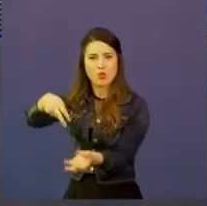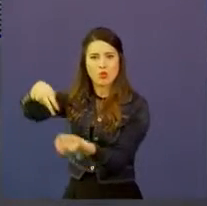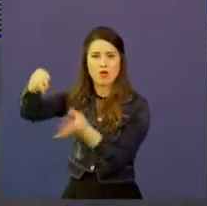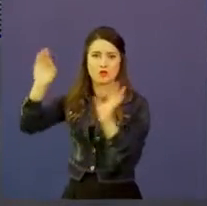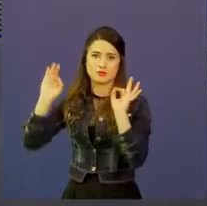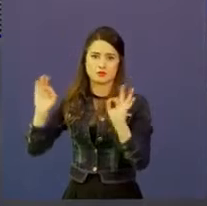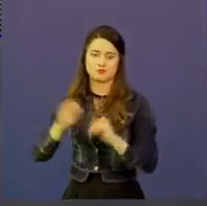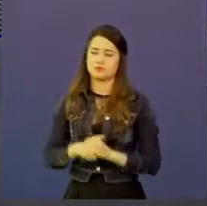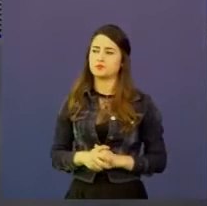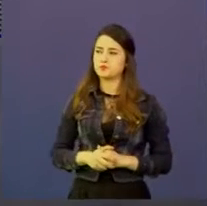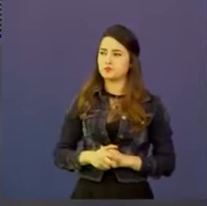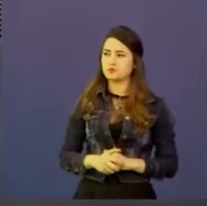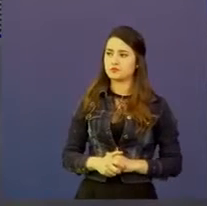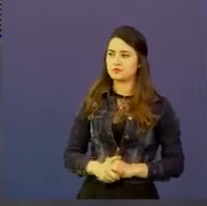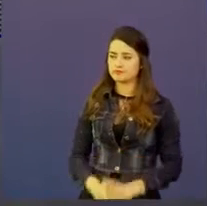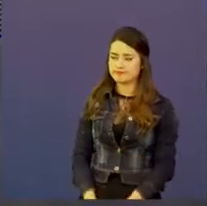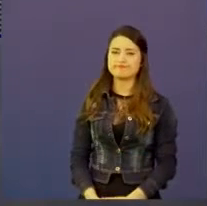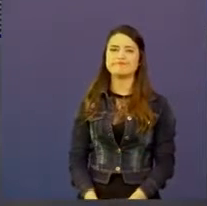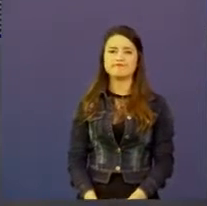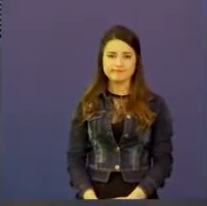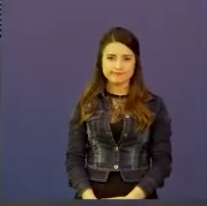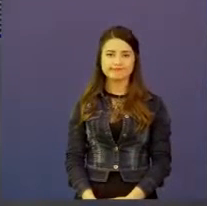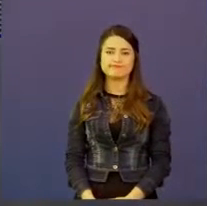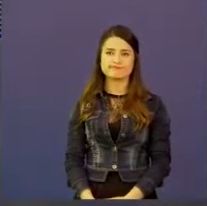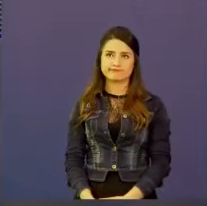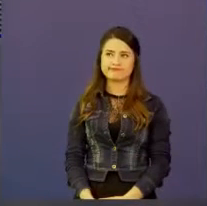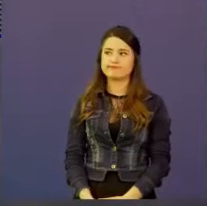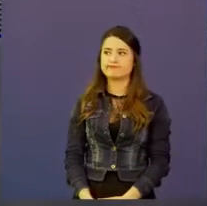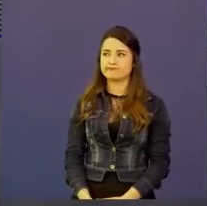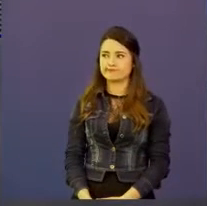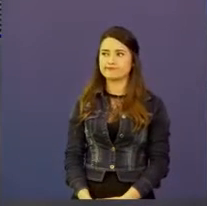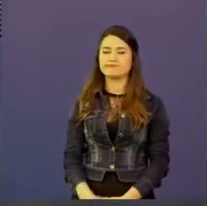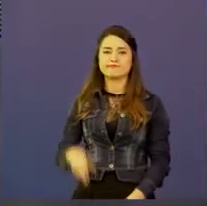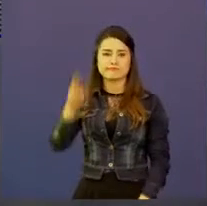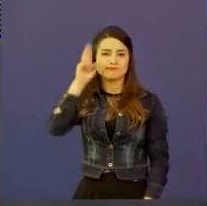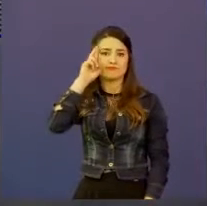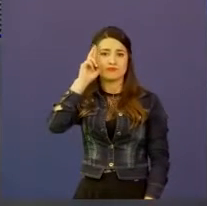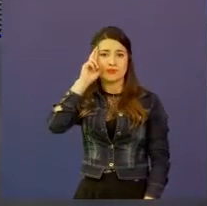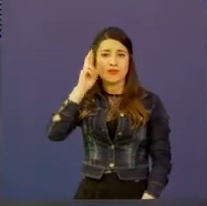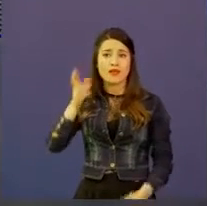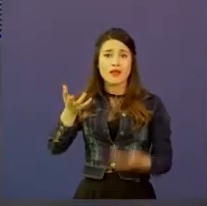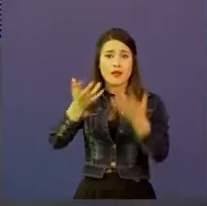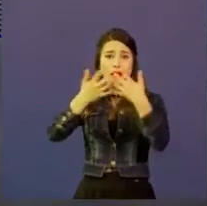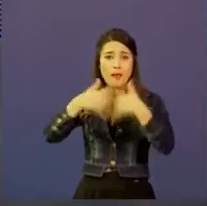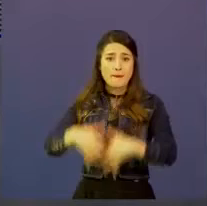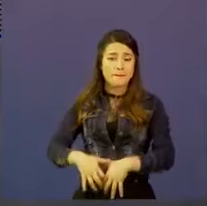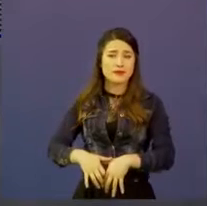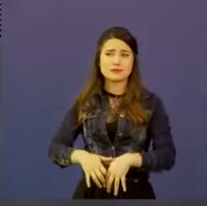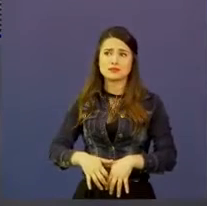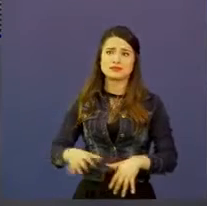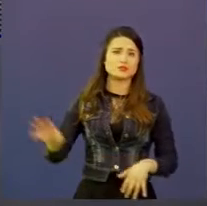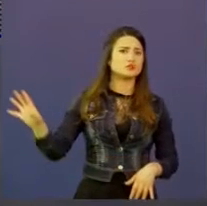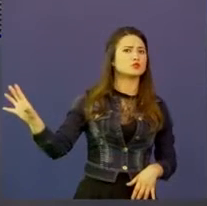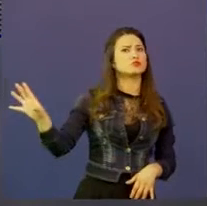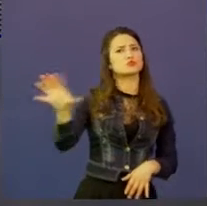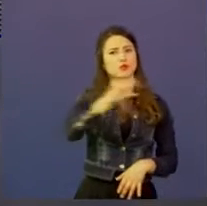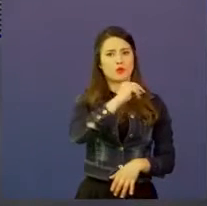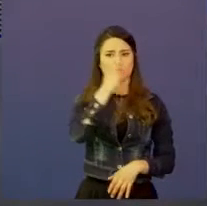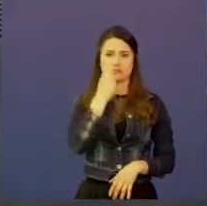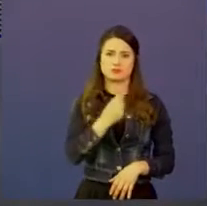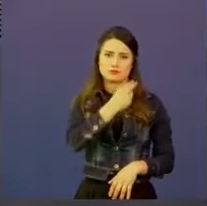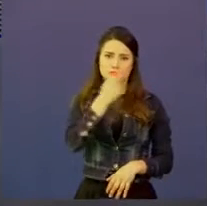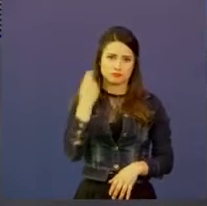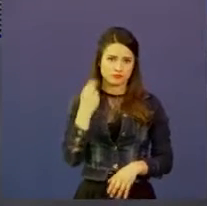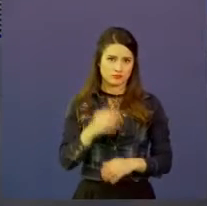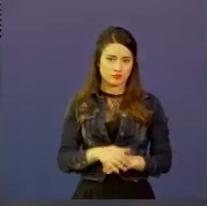pena que decir que todas las empresas que nos acompañan, pues, están comprometidas